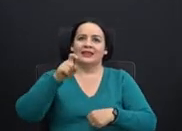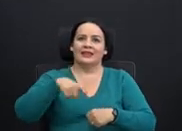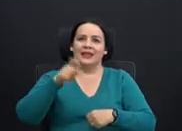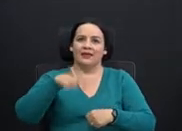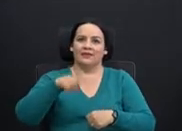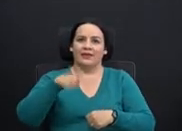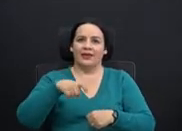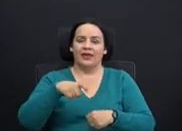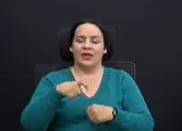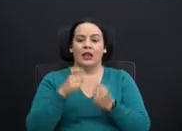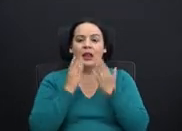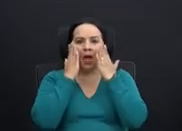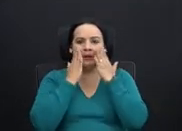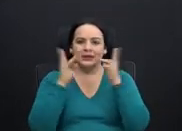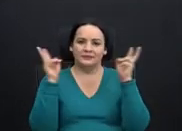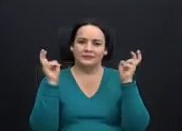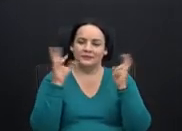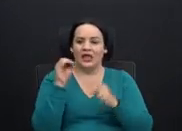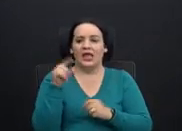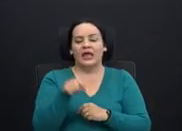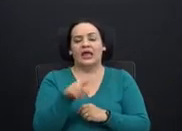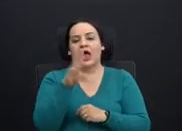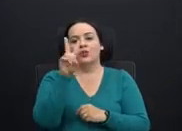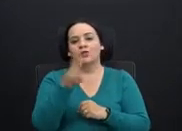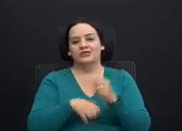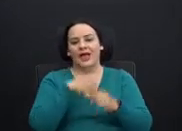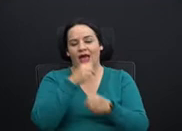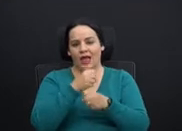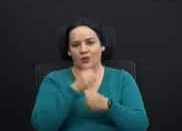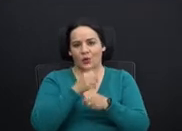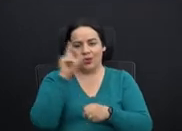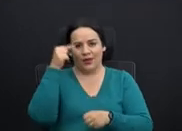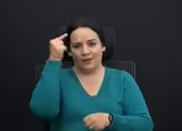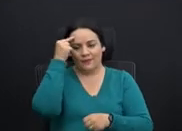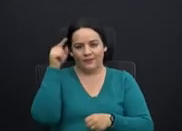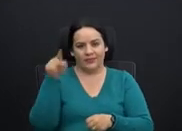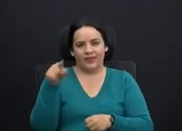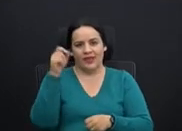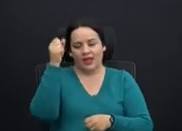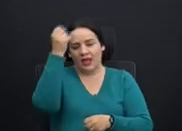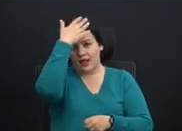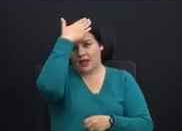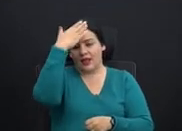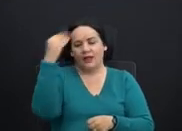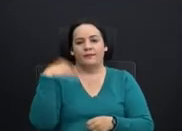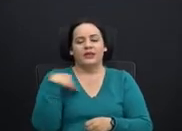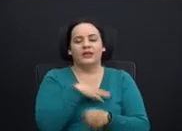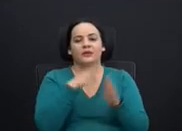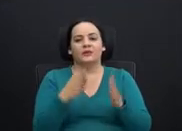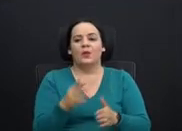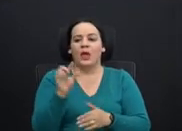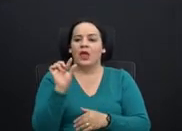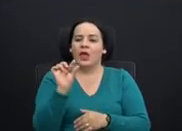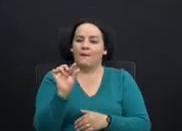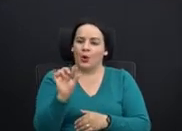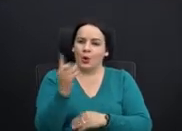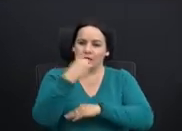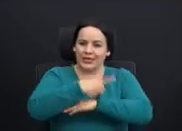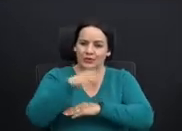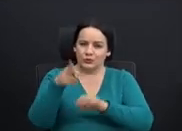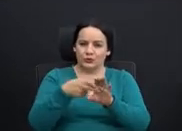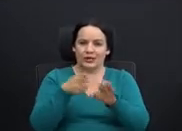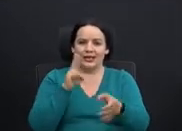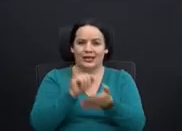la cara. A 2 años de la administración Alvarado Quesada, señor ministro, y a escasos días de su salida de este puesto, quiero llamar a